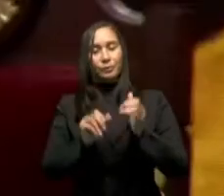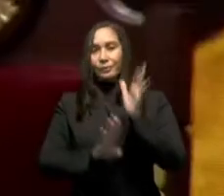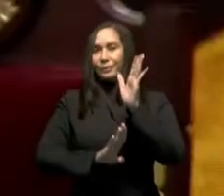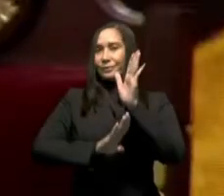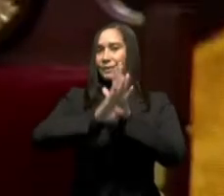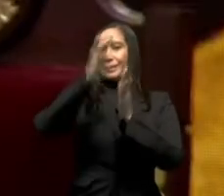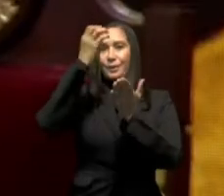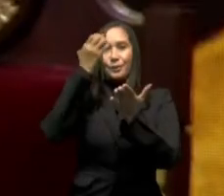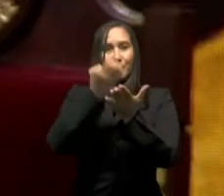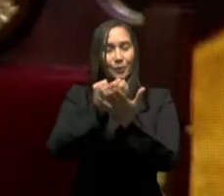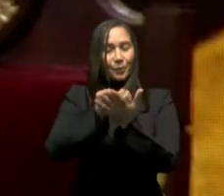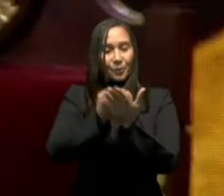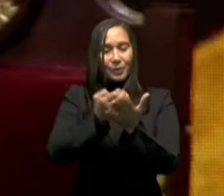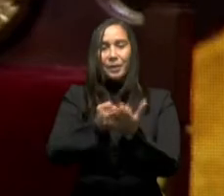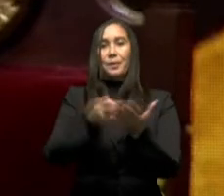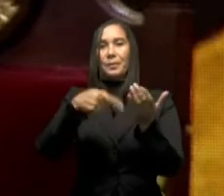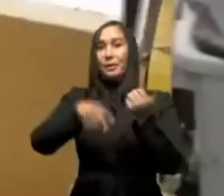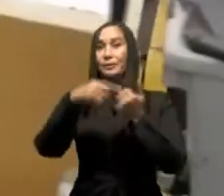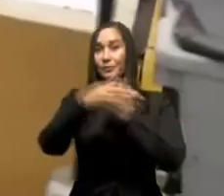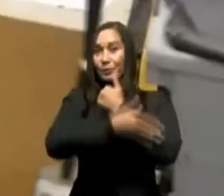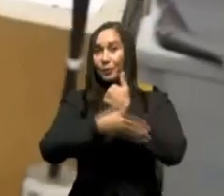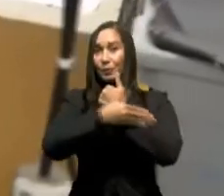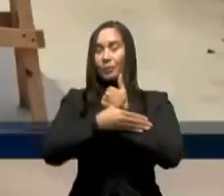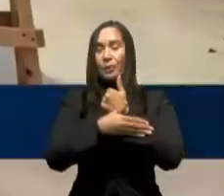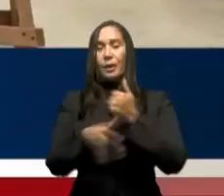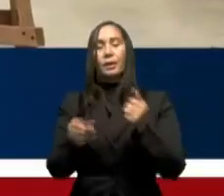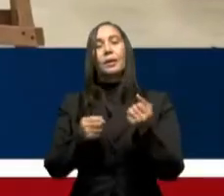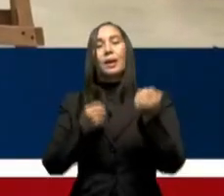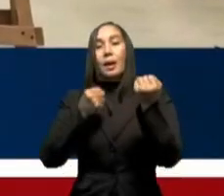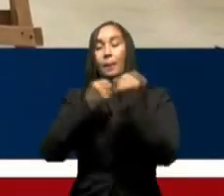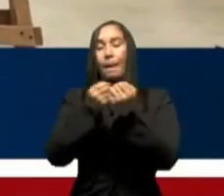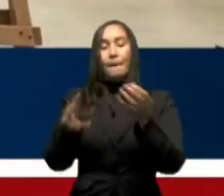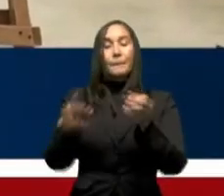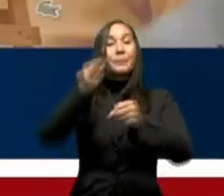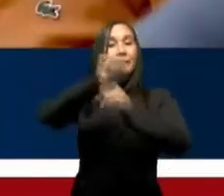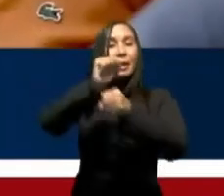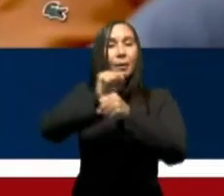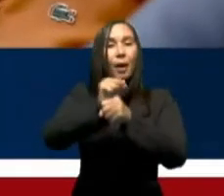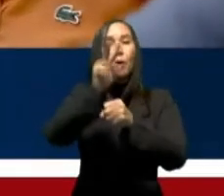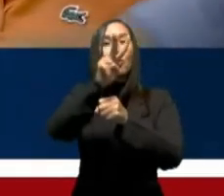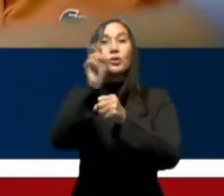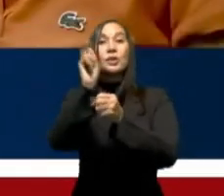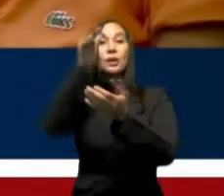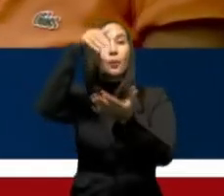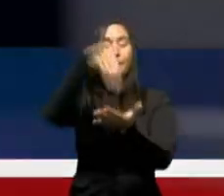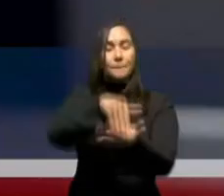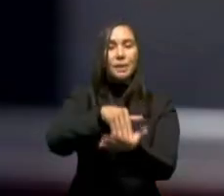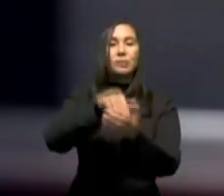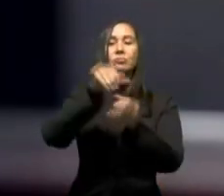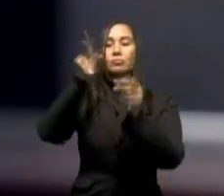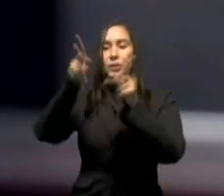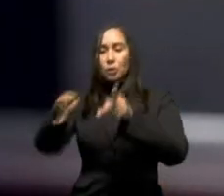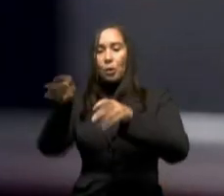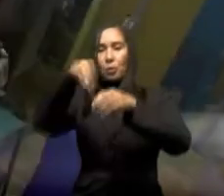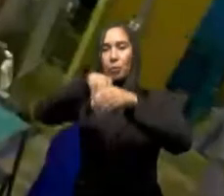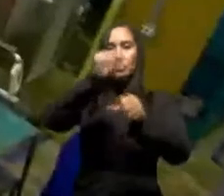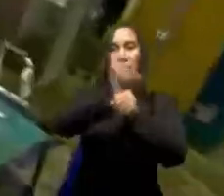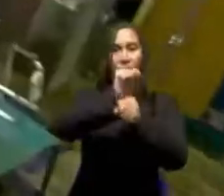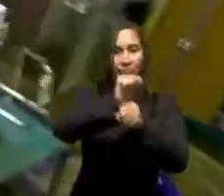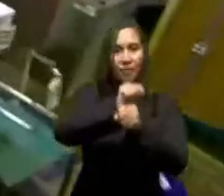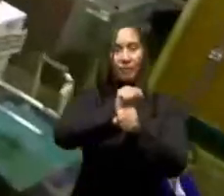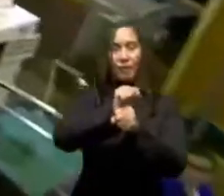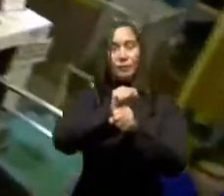crecimiento económico de nuestro país, aportando casi 200.000 puestos de trabajo directos y aproximadamente